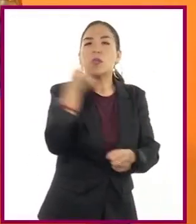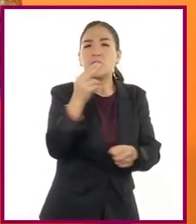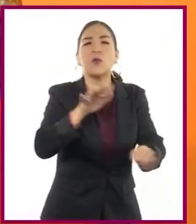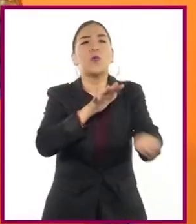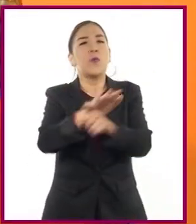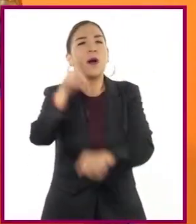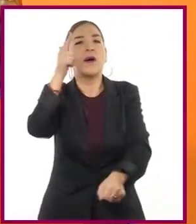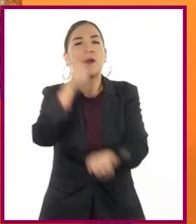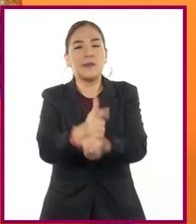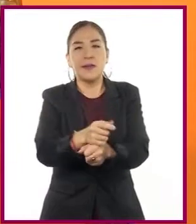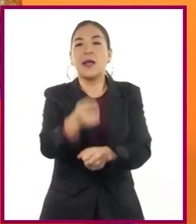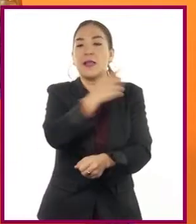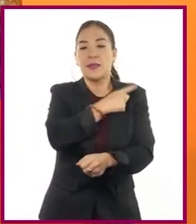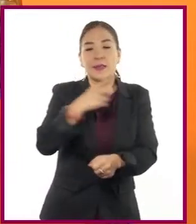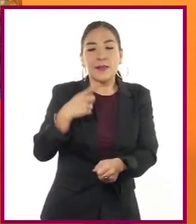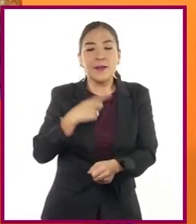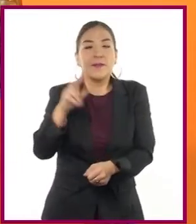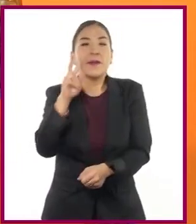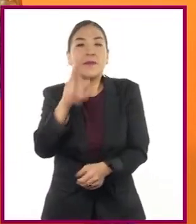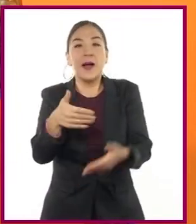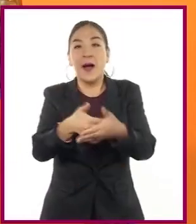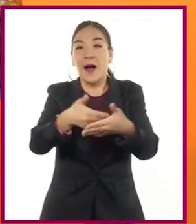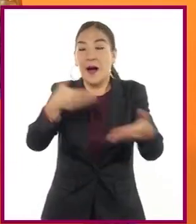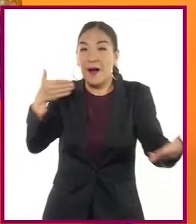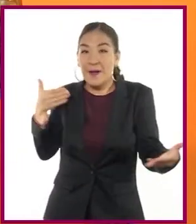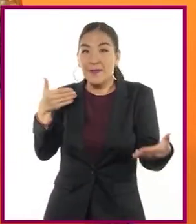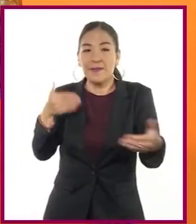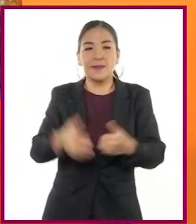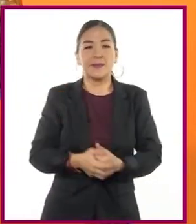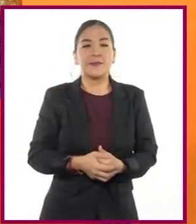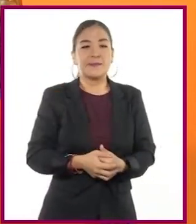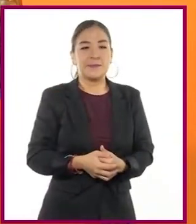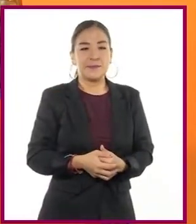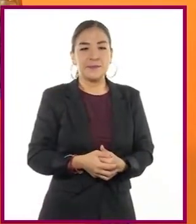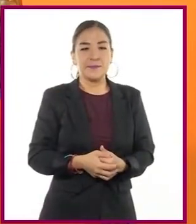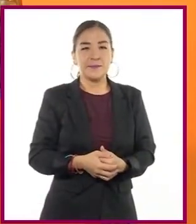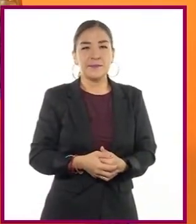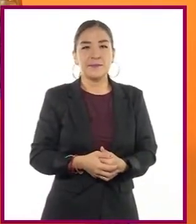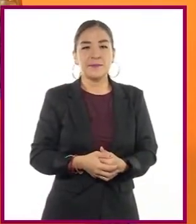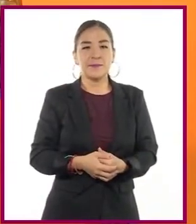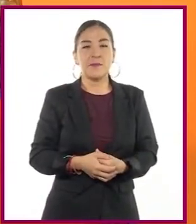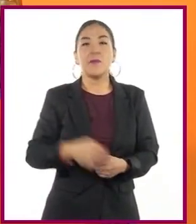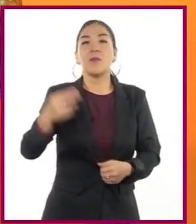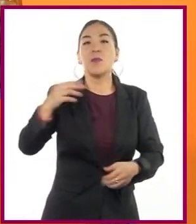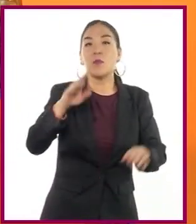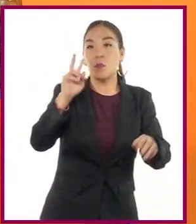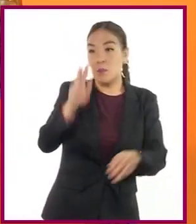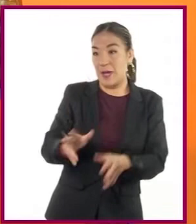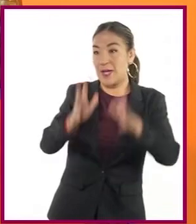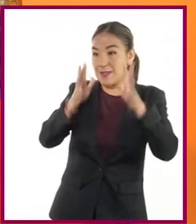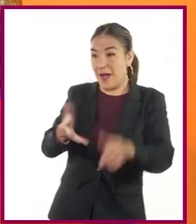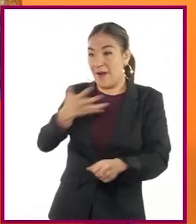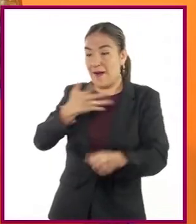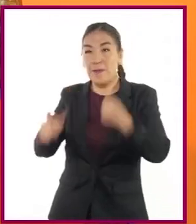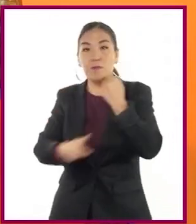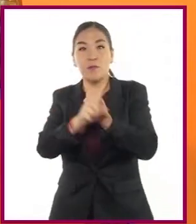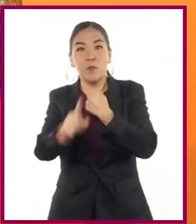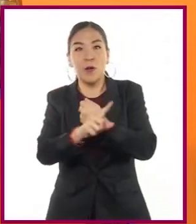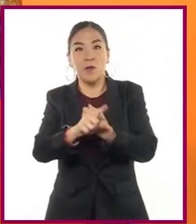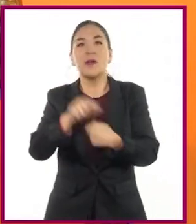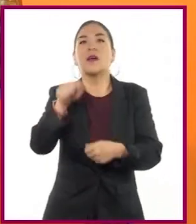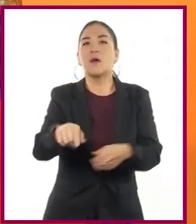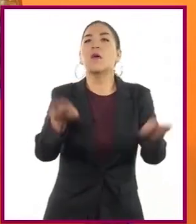detectada, se tiene que ver si antes de que nosotros identificáramos el problema ya se había tratado